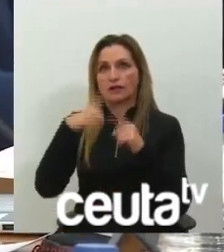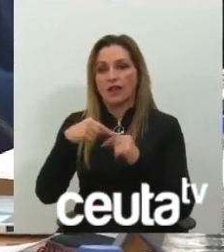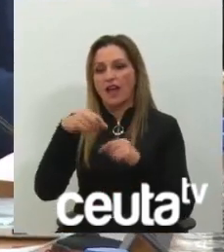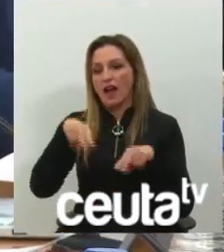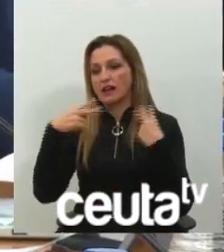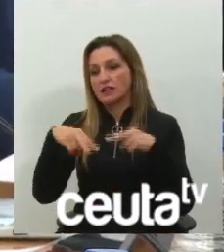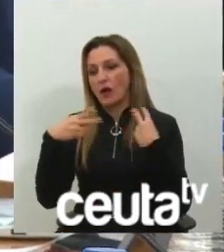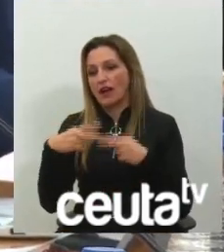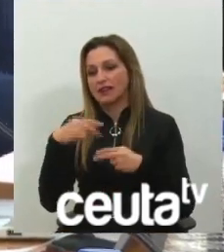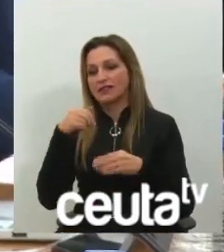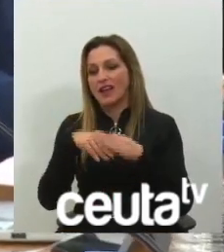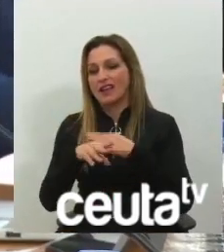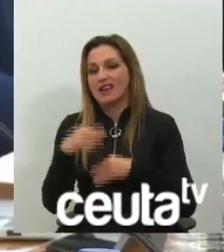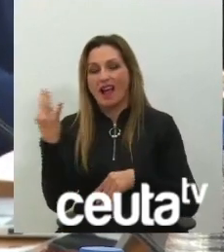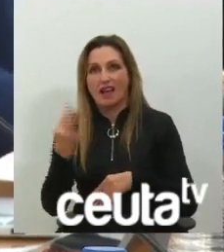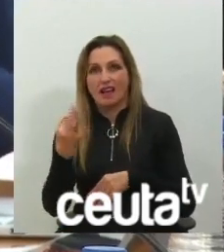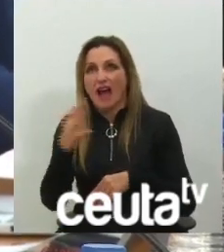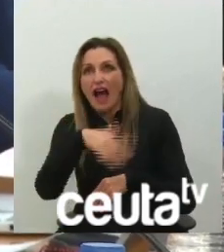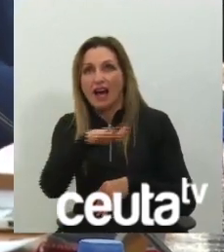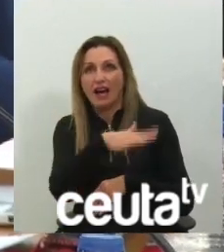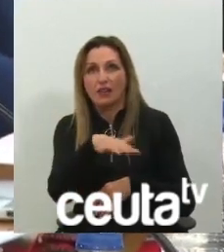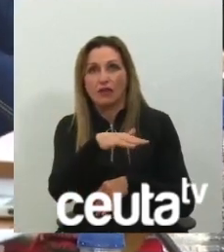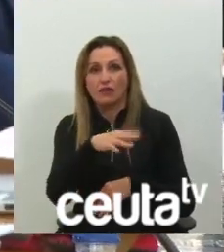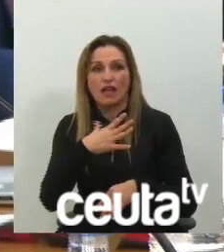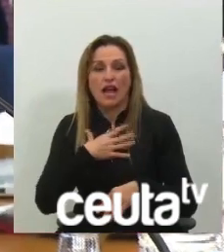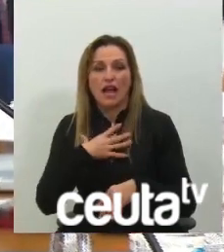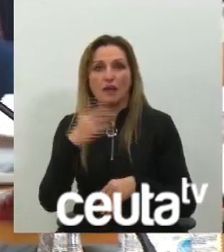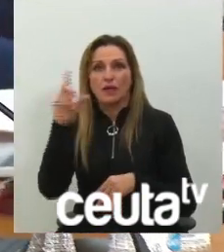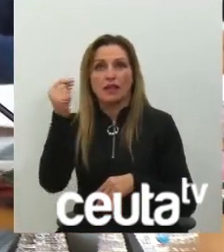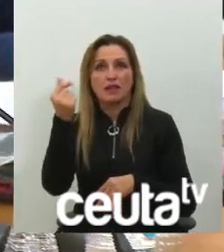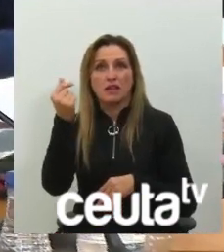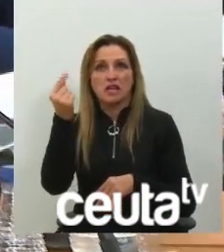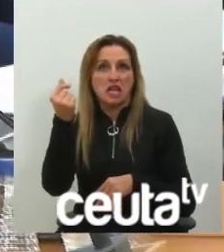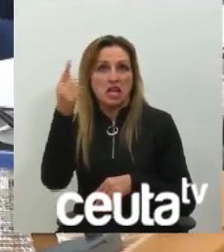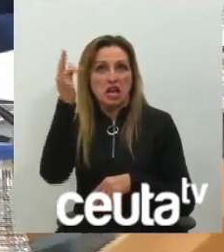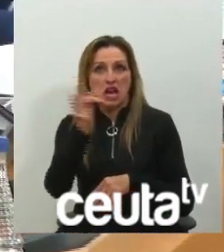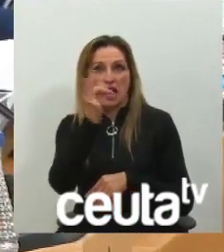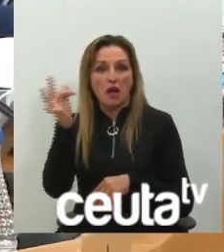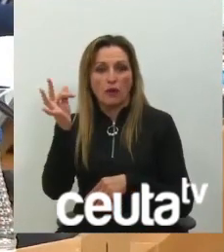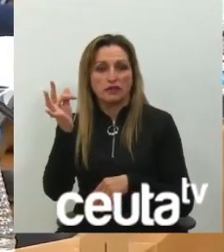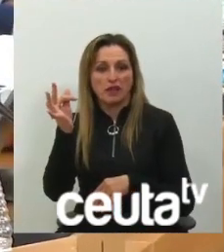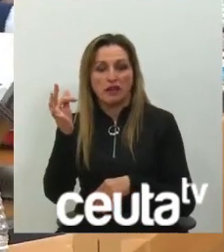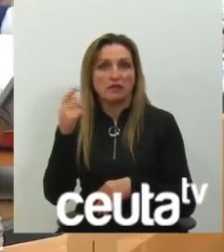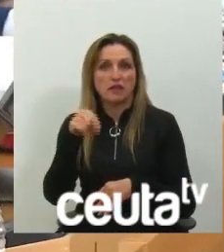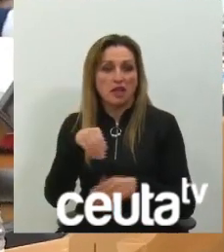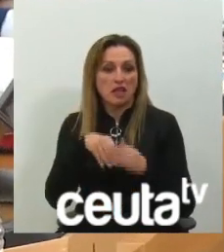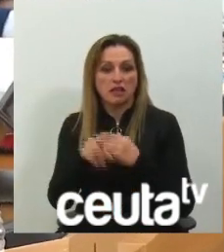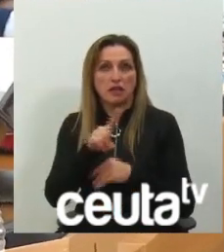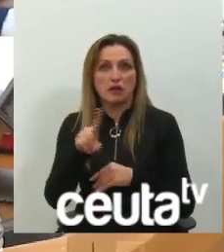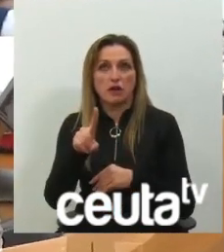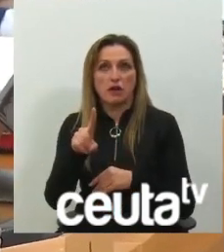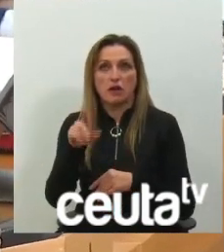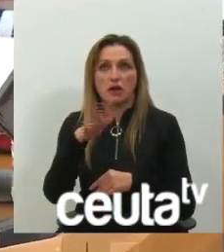180 euros a mí las cuentas no me salen que fue a alguna estrella michelín señor